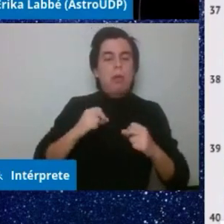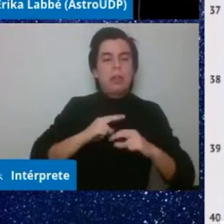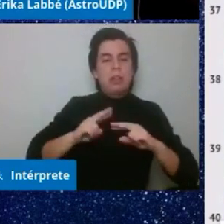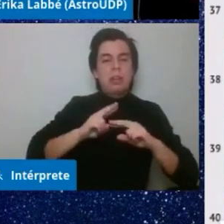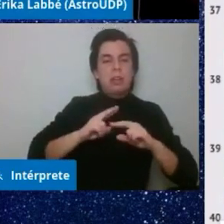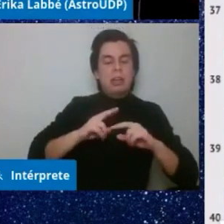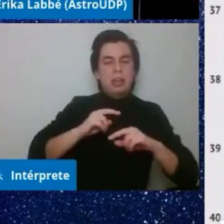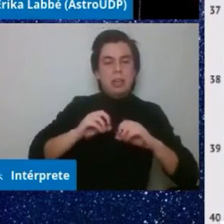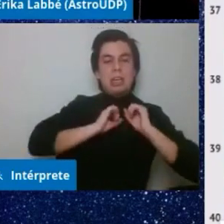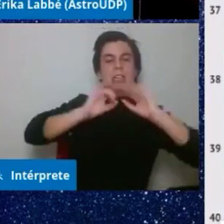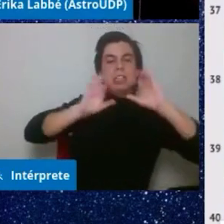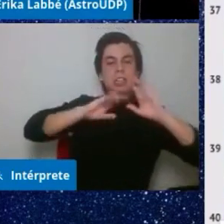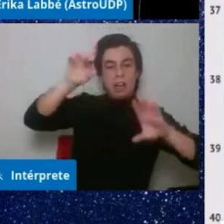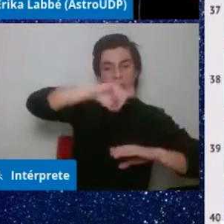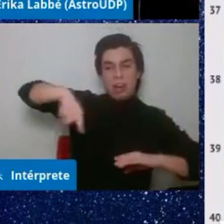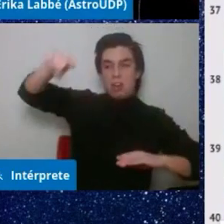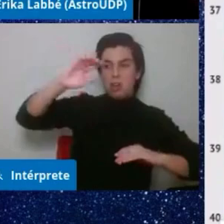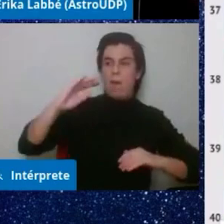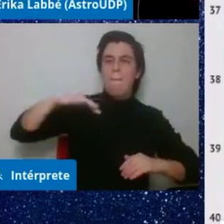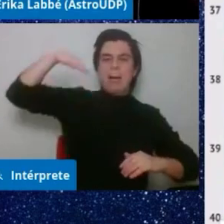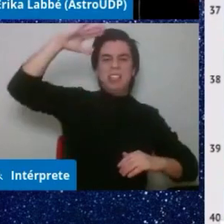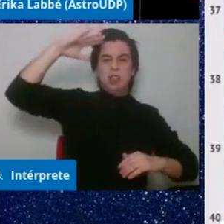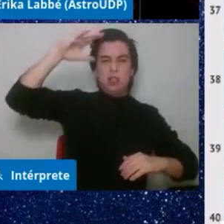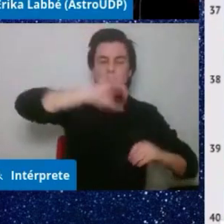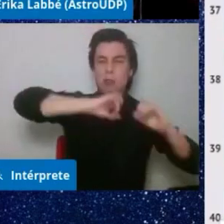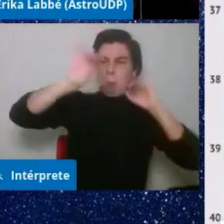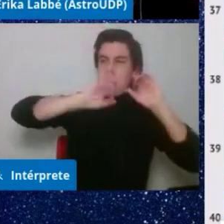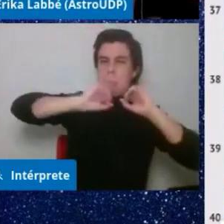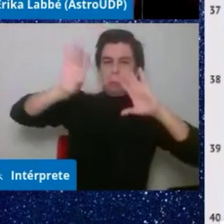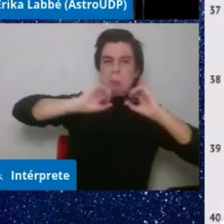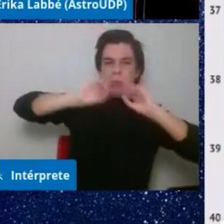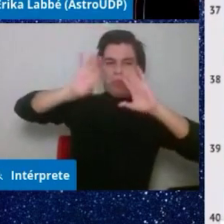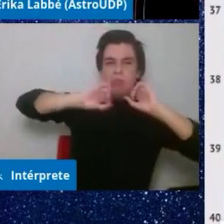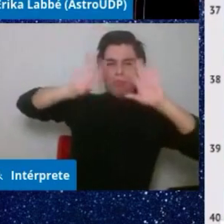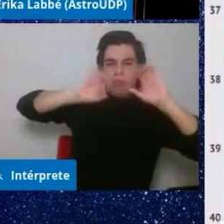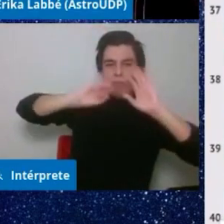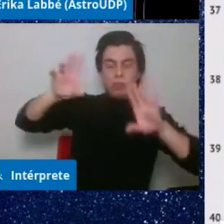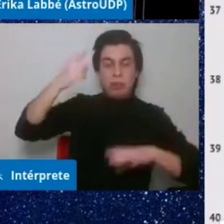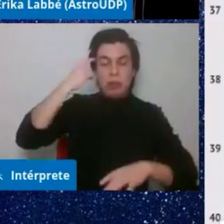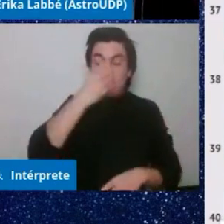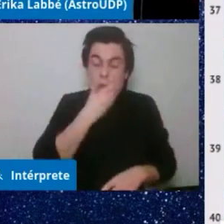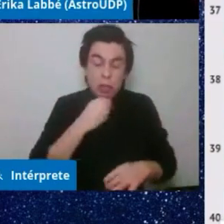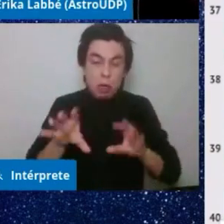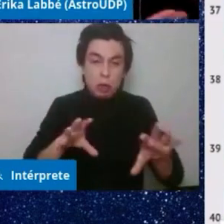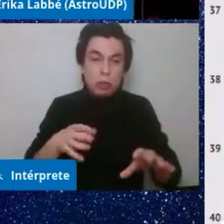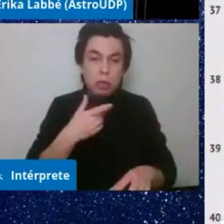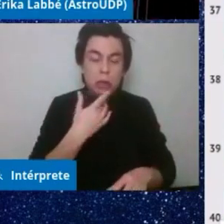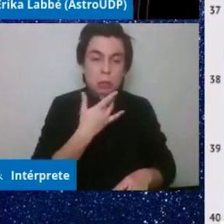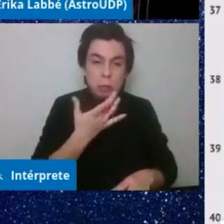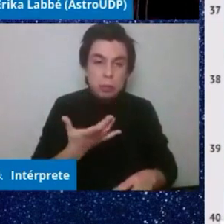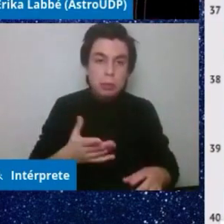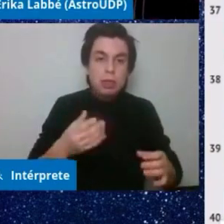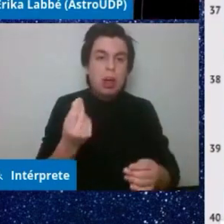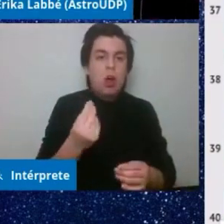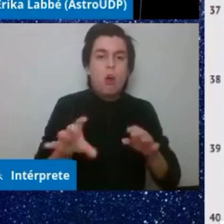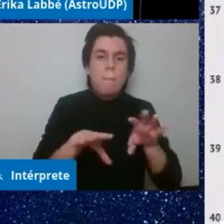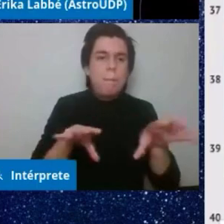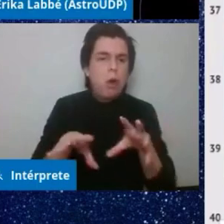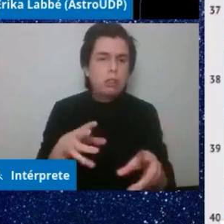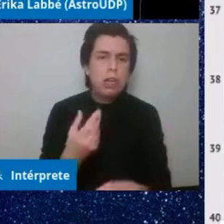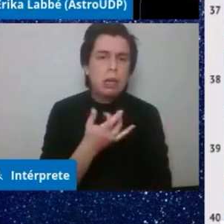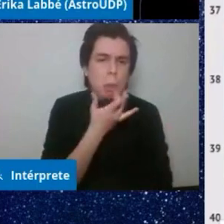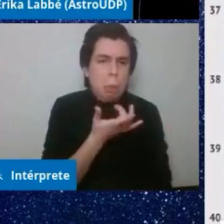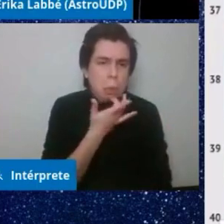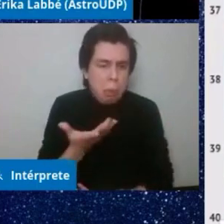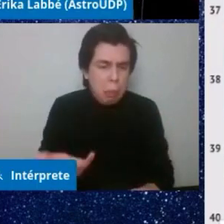mayores. Así que también fue una experiencia bonita, pero de verdad que estas cosas sencillas que uno puede hacer con Ujú. materiales de bajo costo